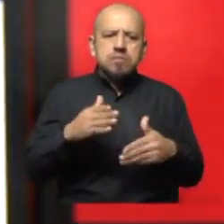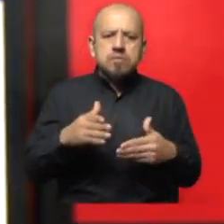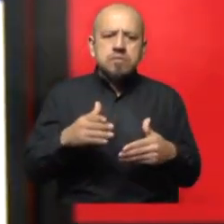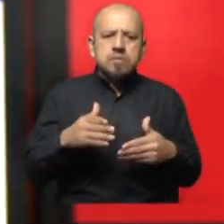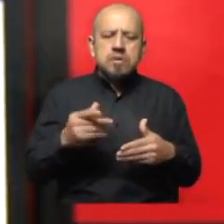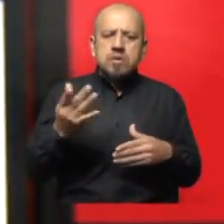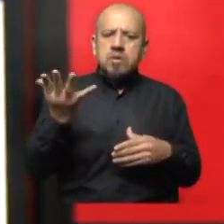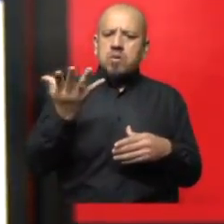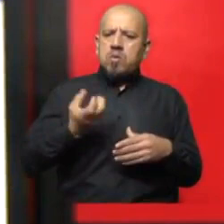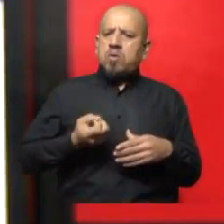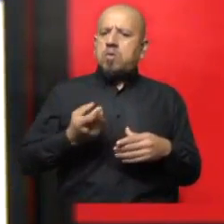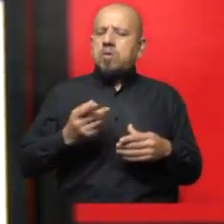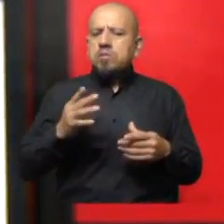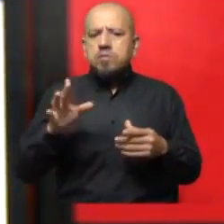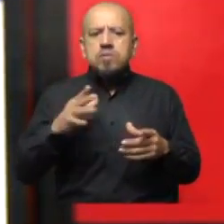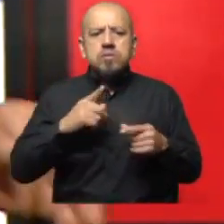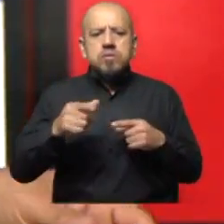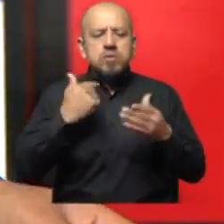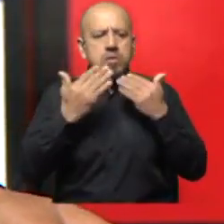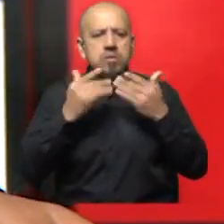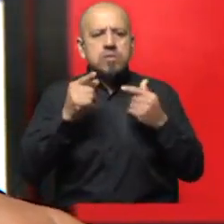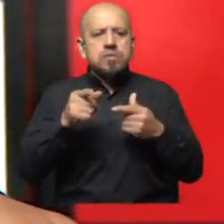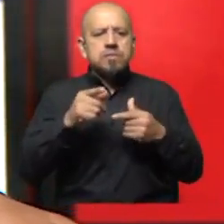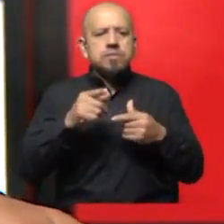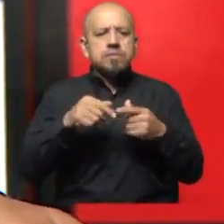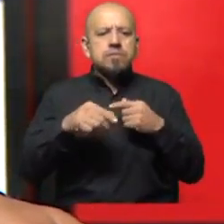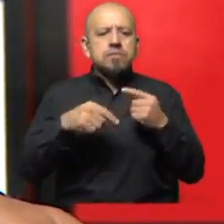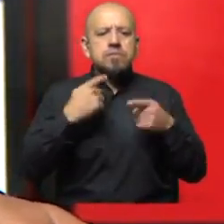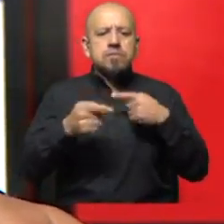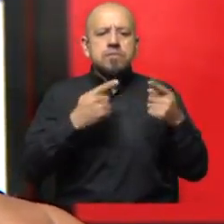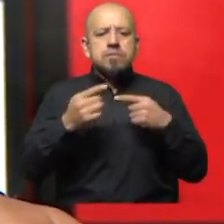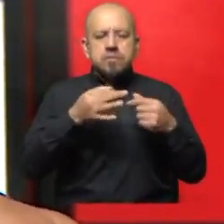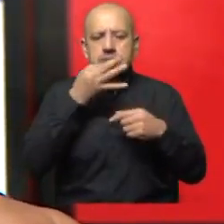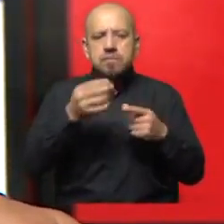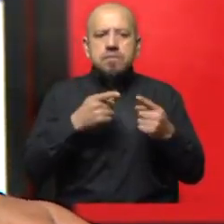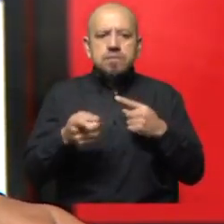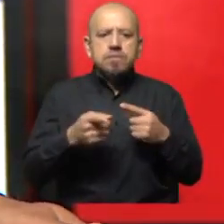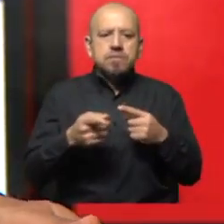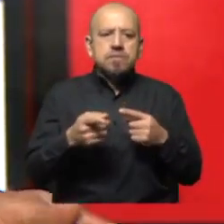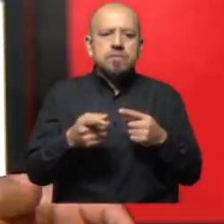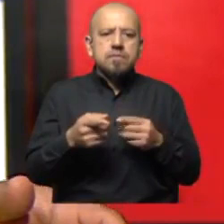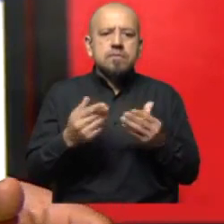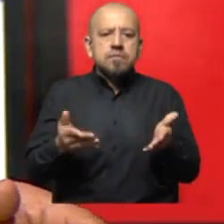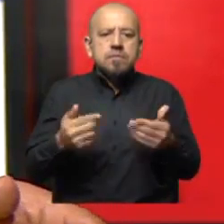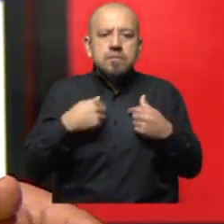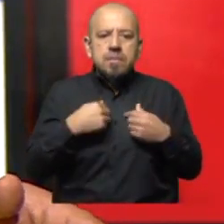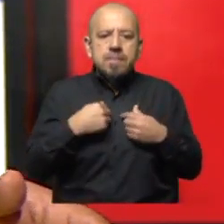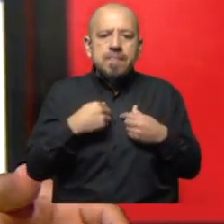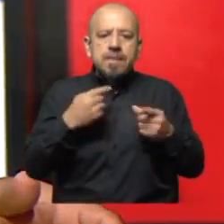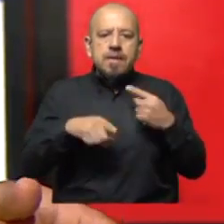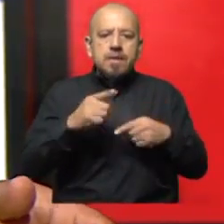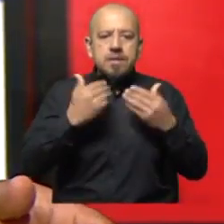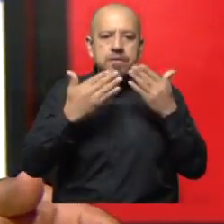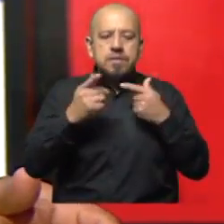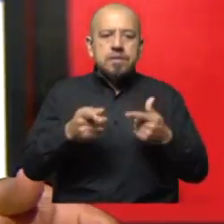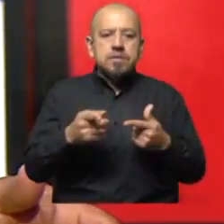que me quedo charlando contigo de una cosa y se ve que en algún momento lo termino de manifestar viste capas que ni siquiera es algo que me operó es algo que estuvimos charlando